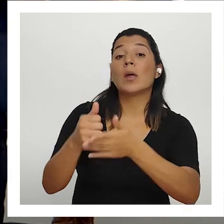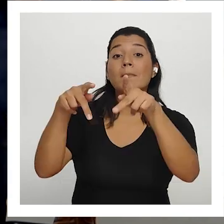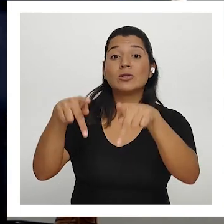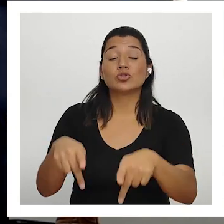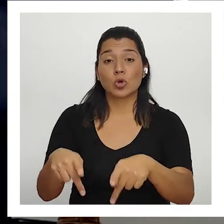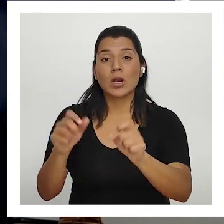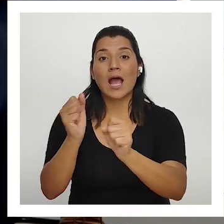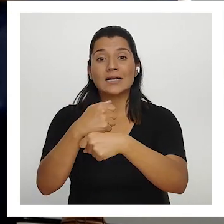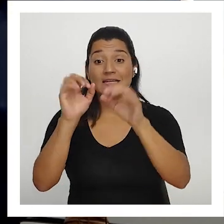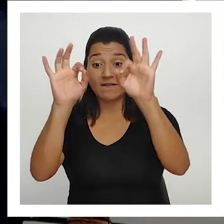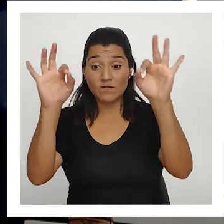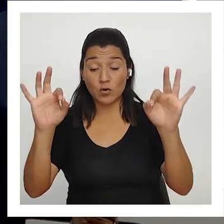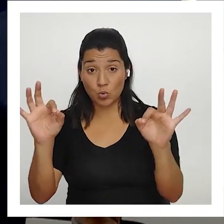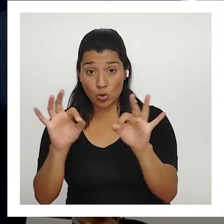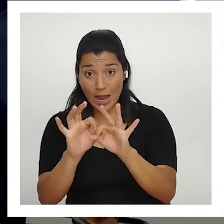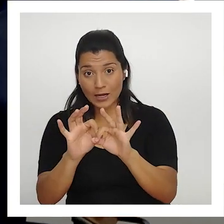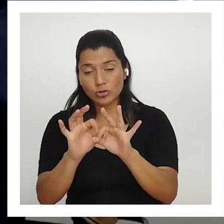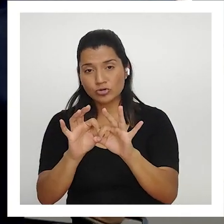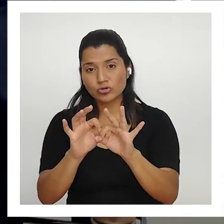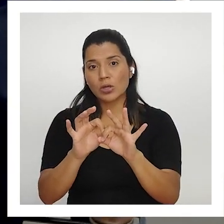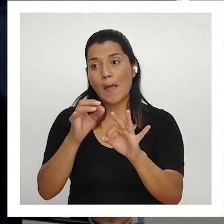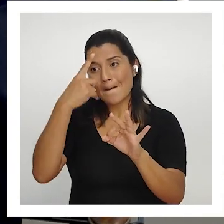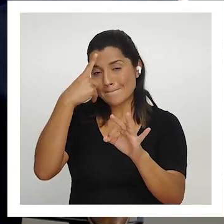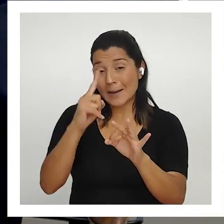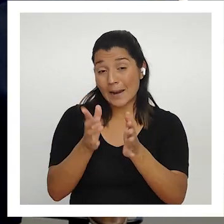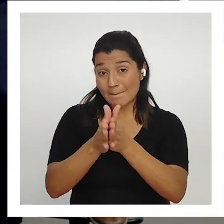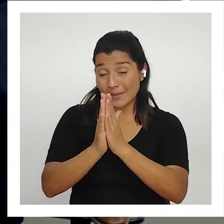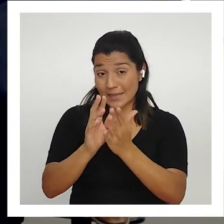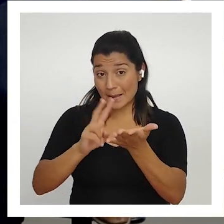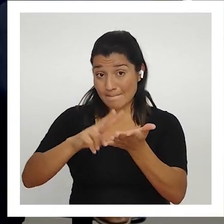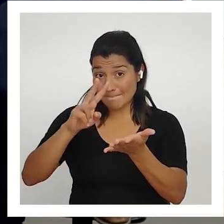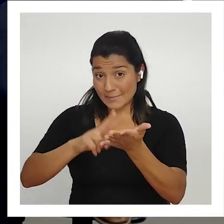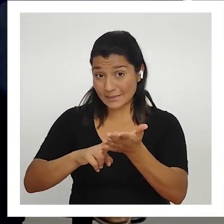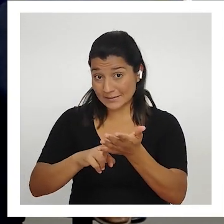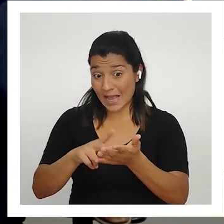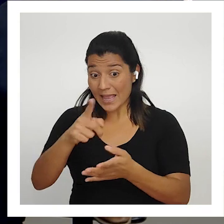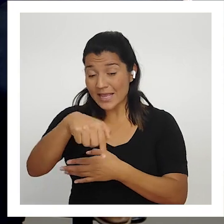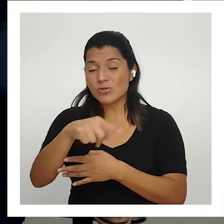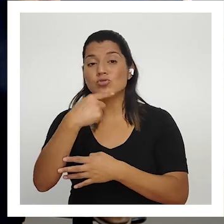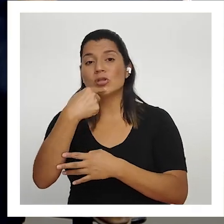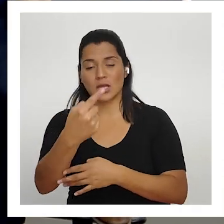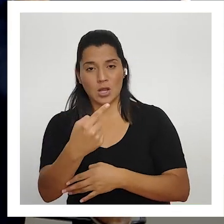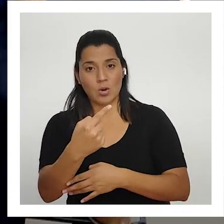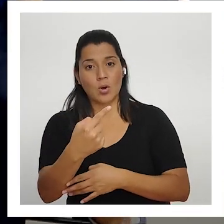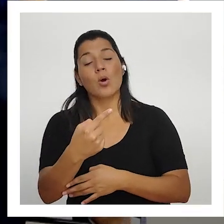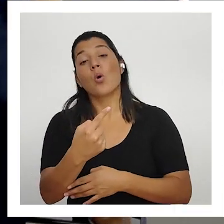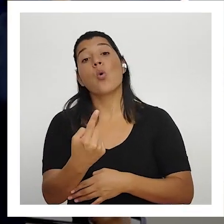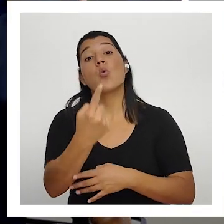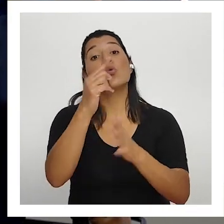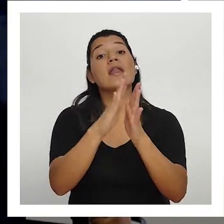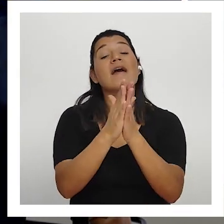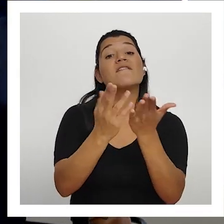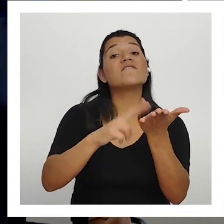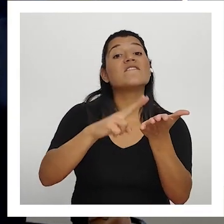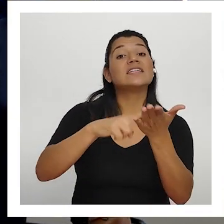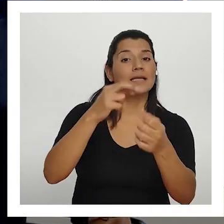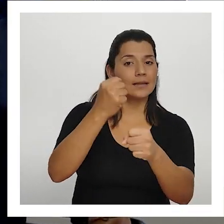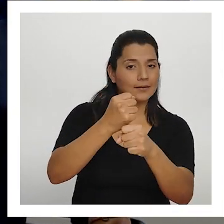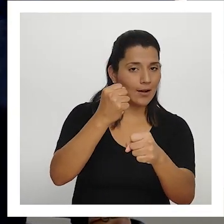registro financiero, ni que tengan una cuenta bancaria en Estados Unidos. Y nosotros también nos dimos a la tarea de realizar en algún momento una nota sobre este